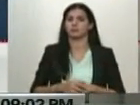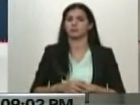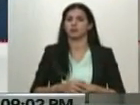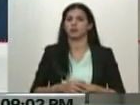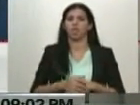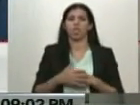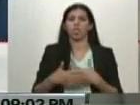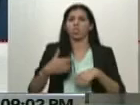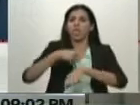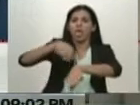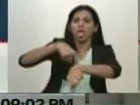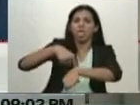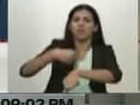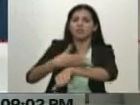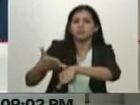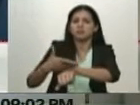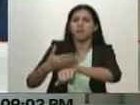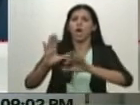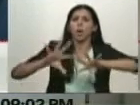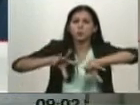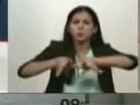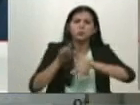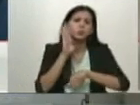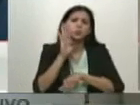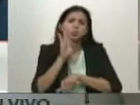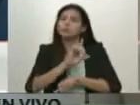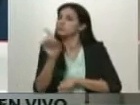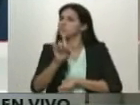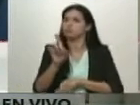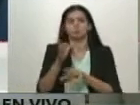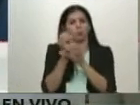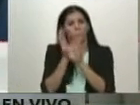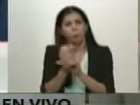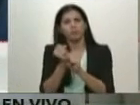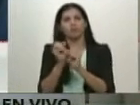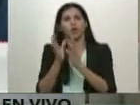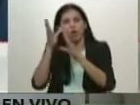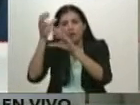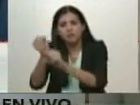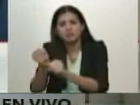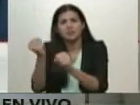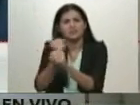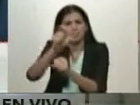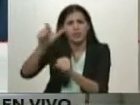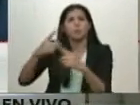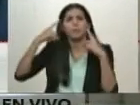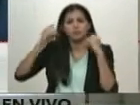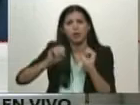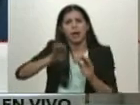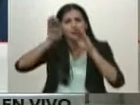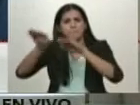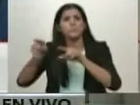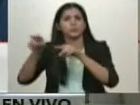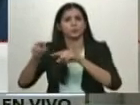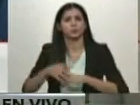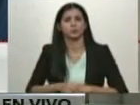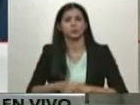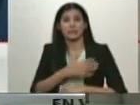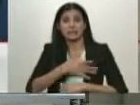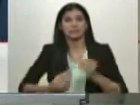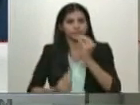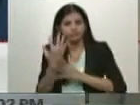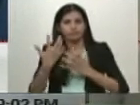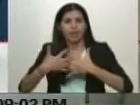burocracia, de la corrupción y darle un voto de confianza a la clase obrera productiva, a los profesionales que están